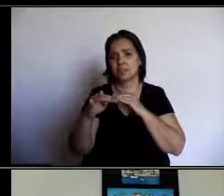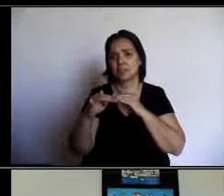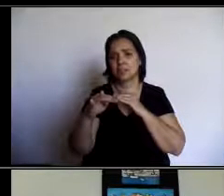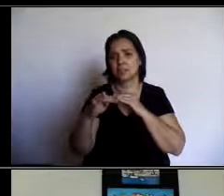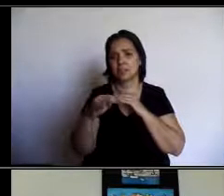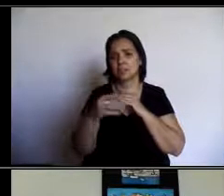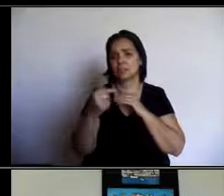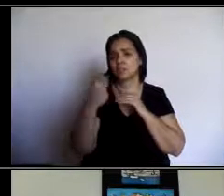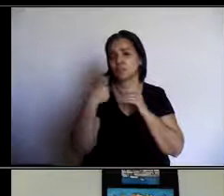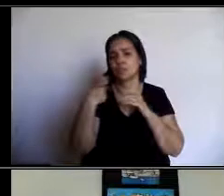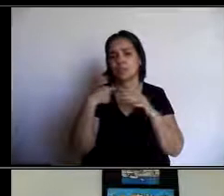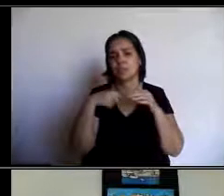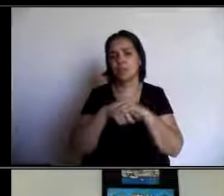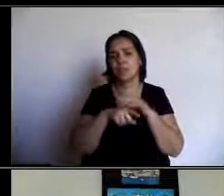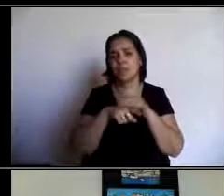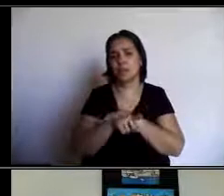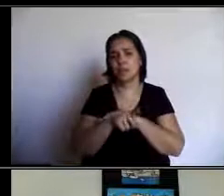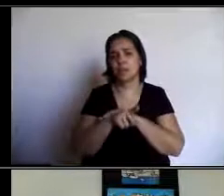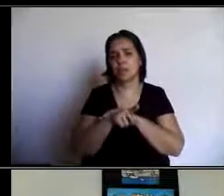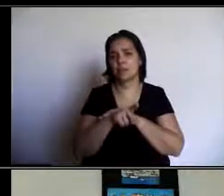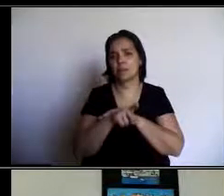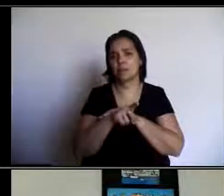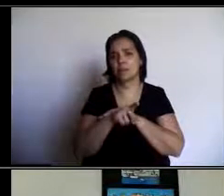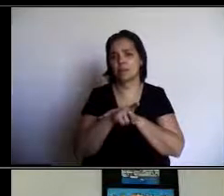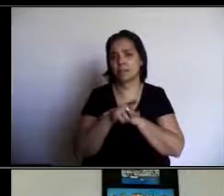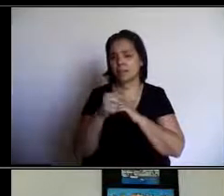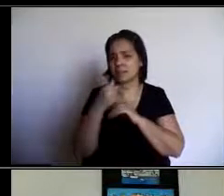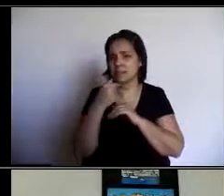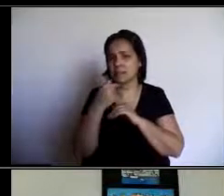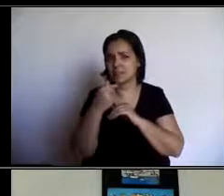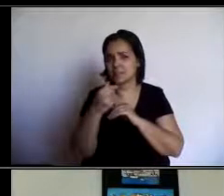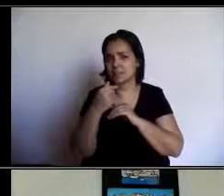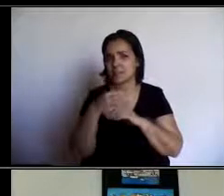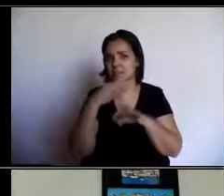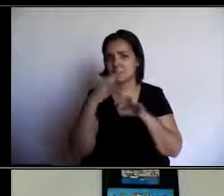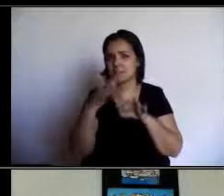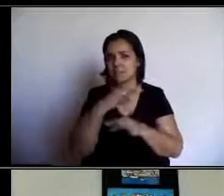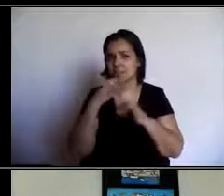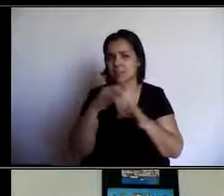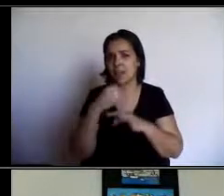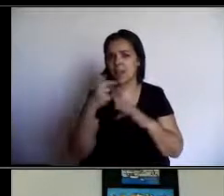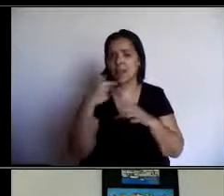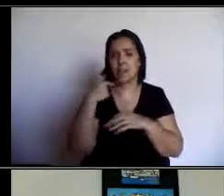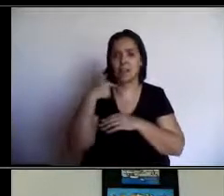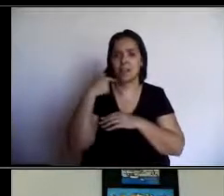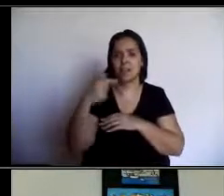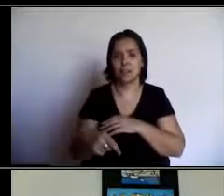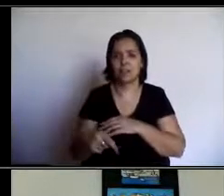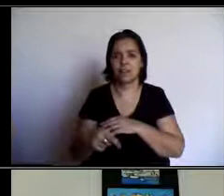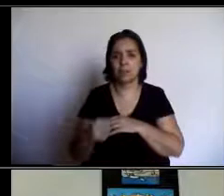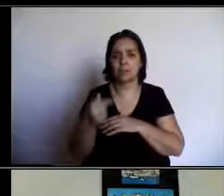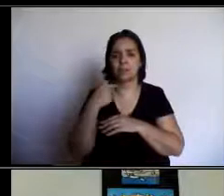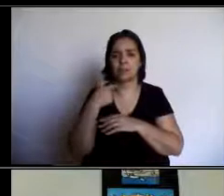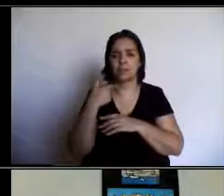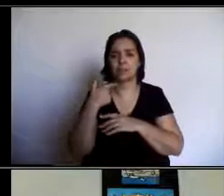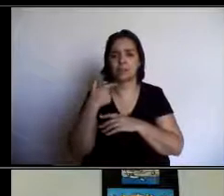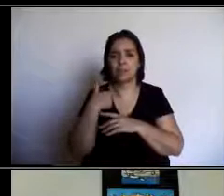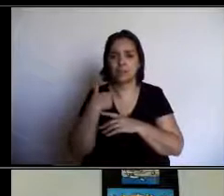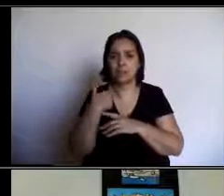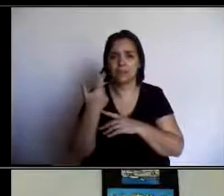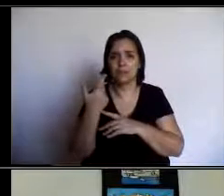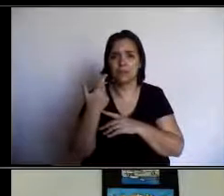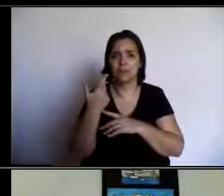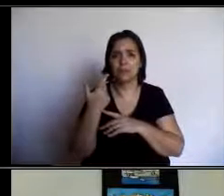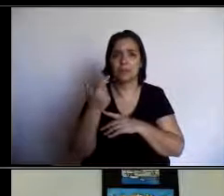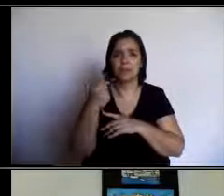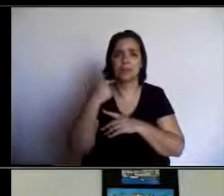de si el desarrollo va a significar siempre la pérdida del patrimonio natural, la